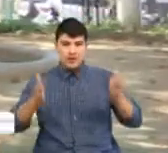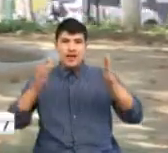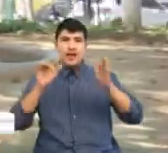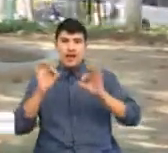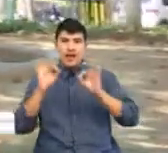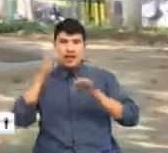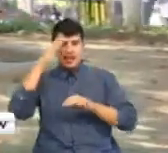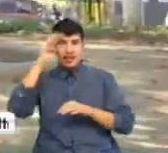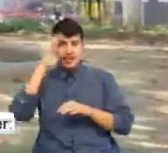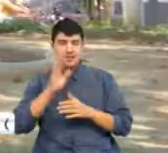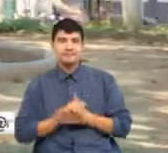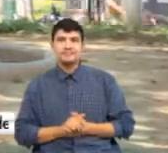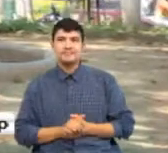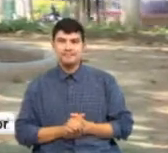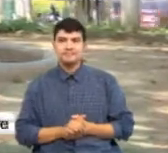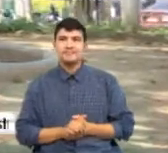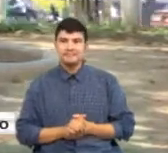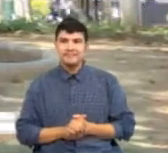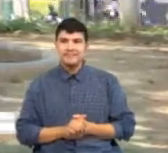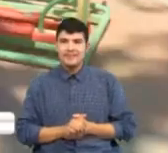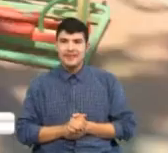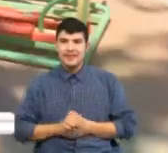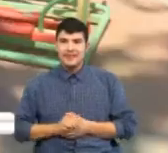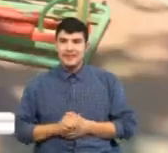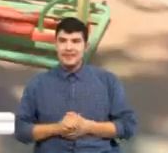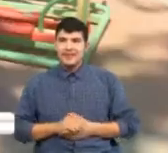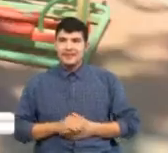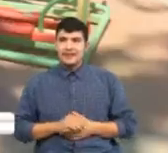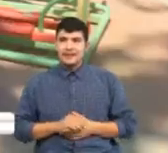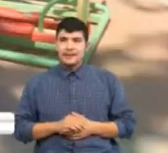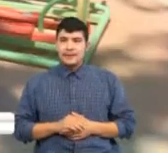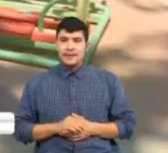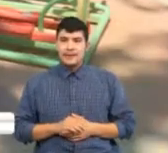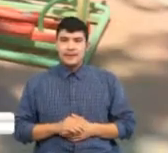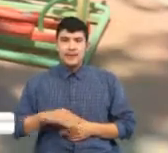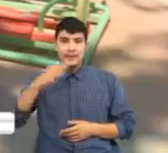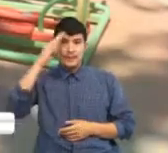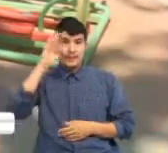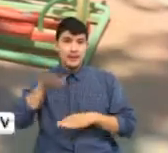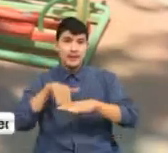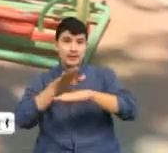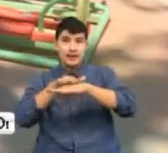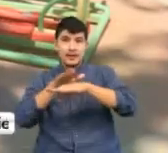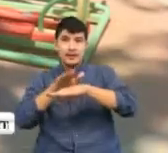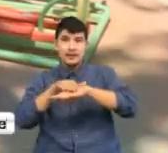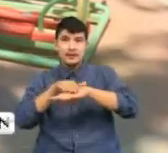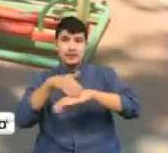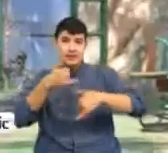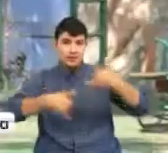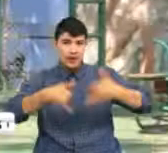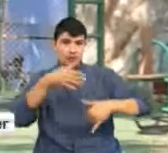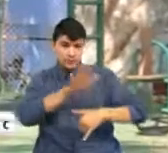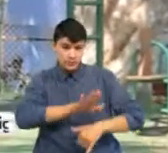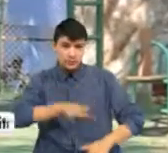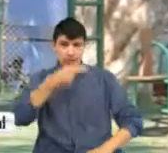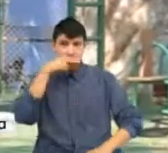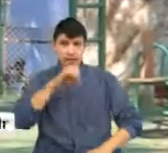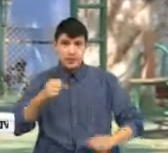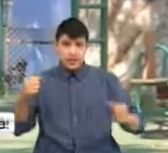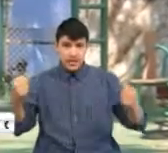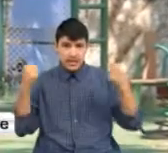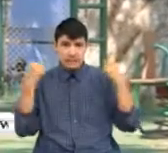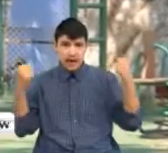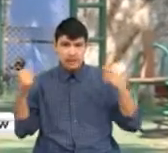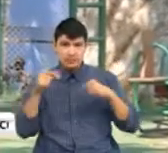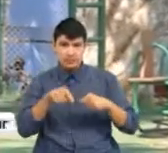alfonso lópez y sus barrios aledaños las autoridades advirtieron que los juegos infantiles y el gimnasio al aire